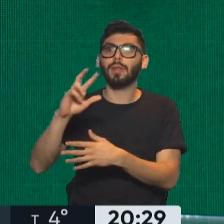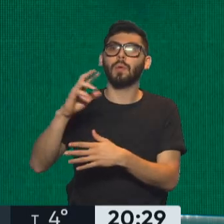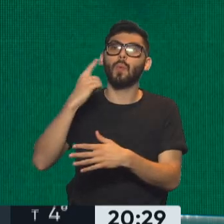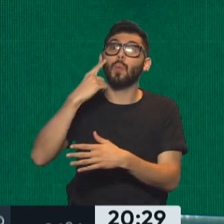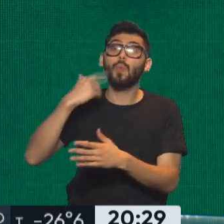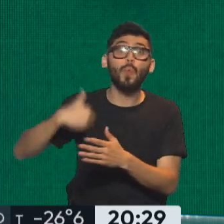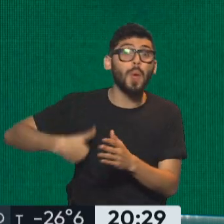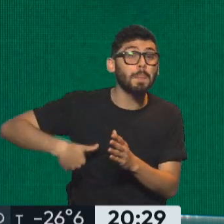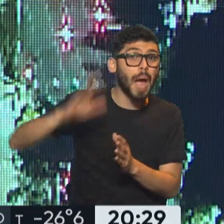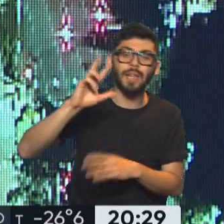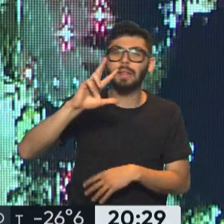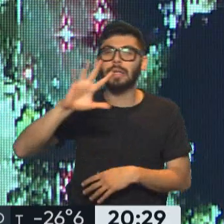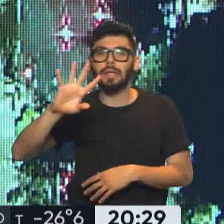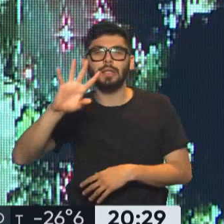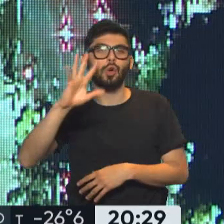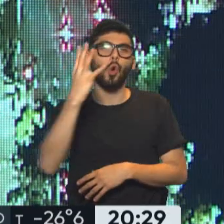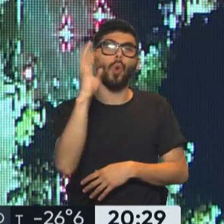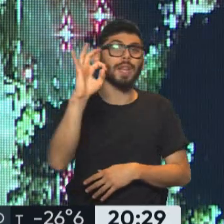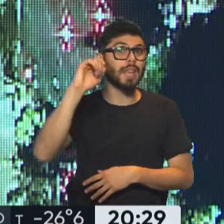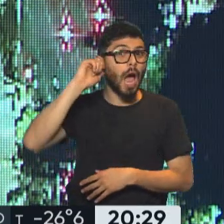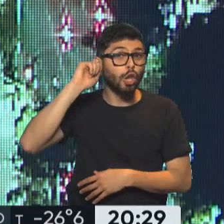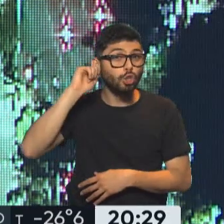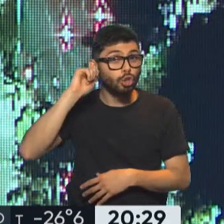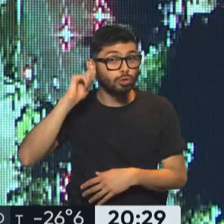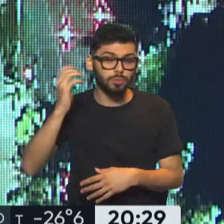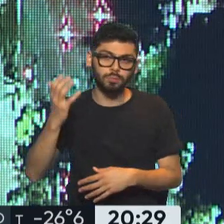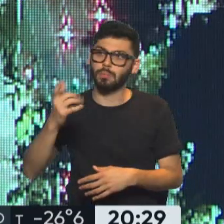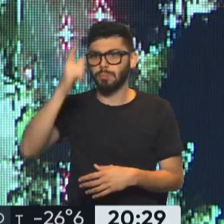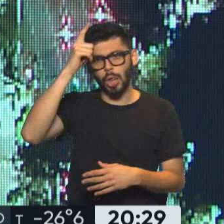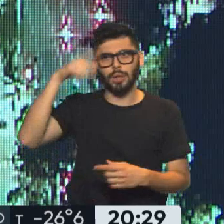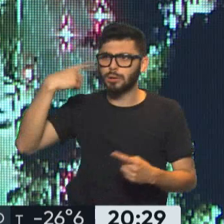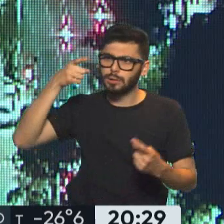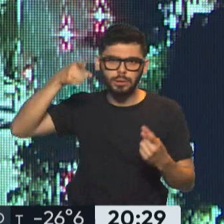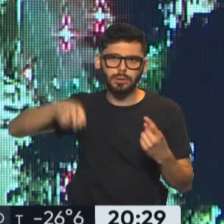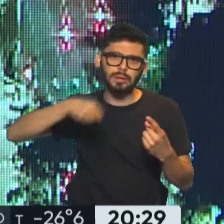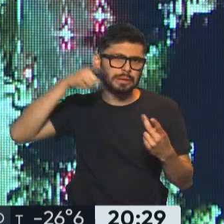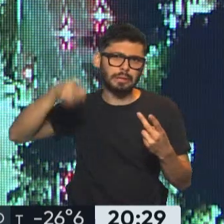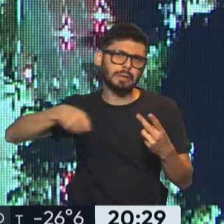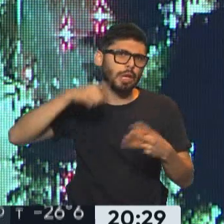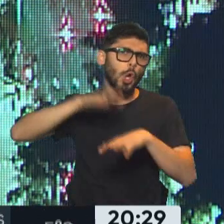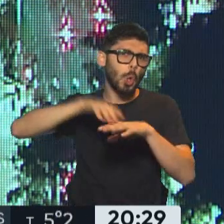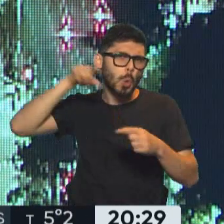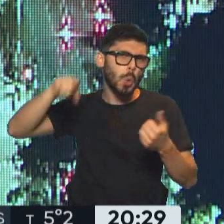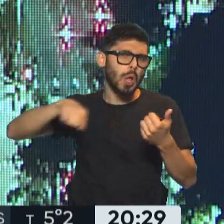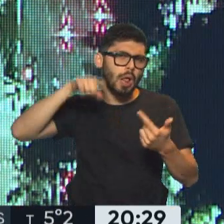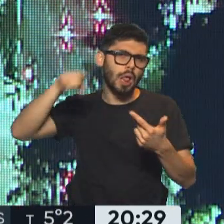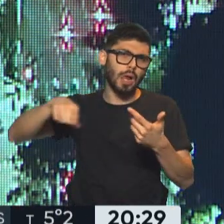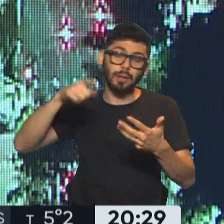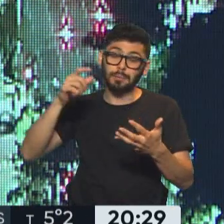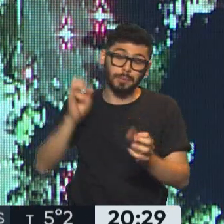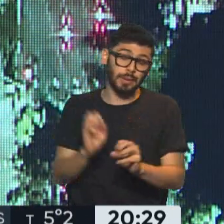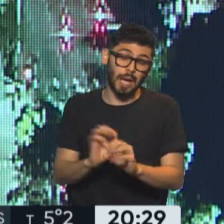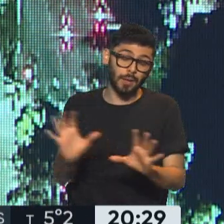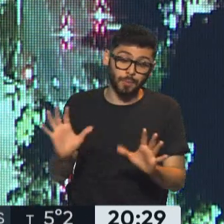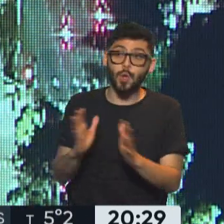dato más crudo de todos, la ¿no? policía permanentemente persiguiéndolas, claro. Inculpándolas, haciendo cosas terribles. Y